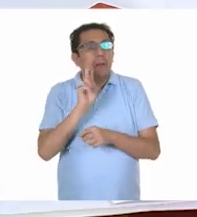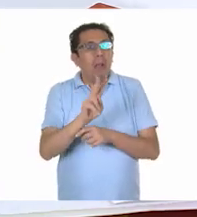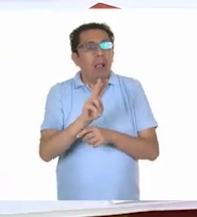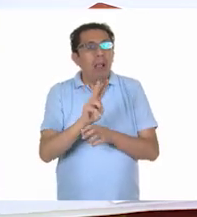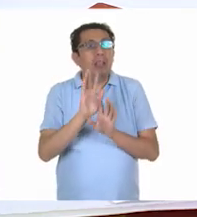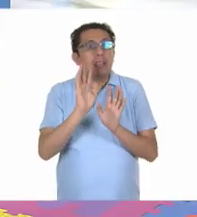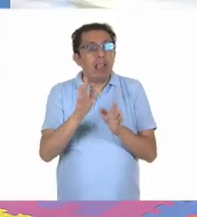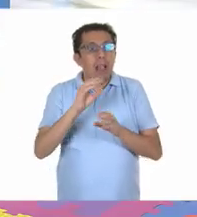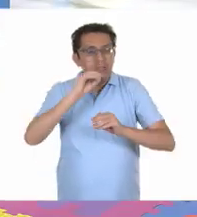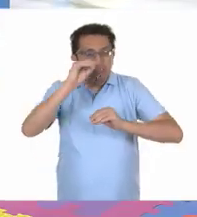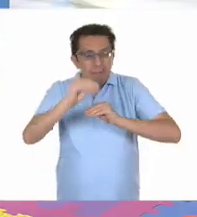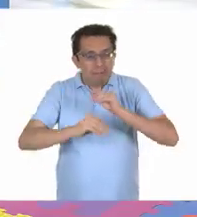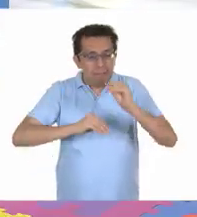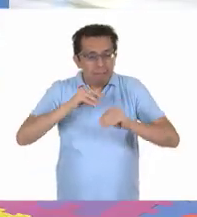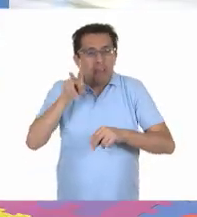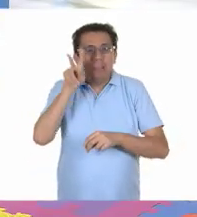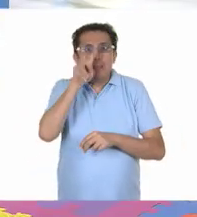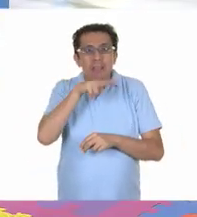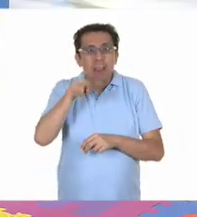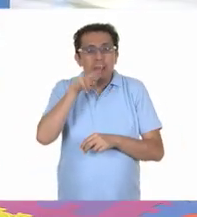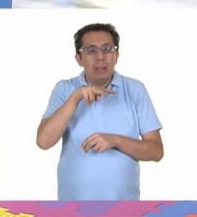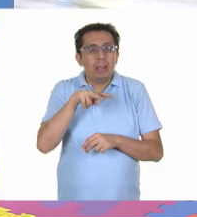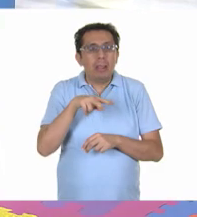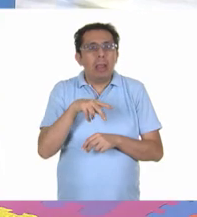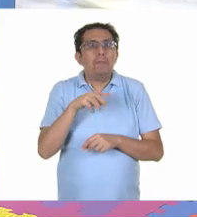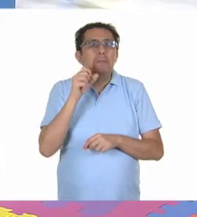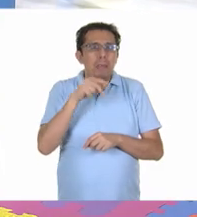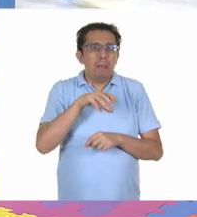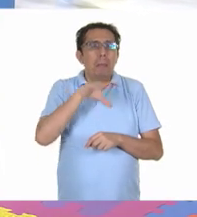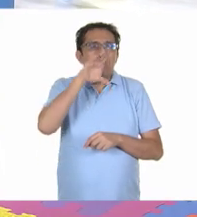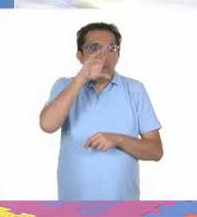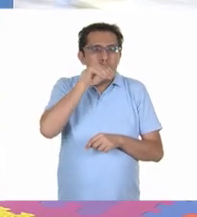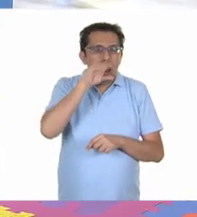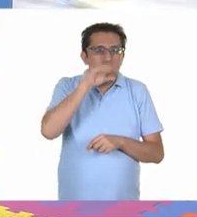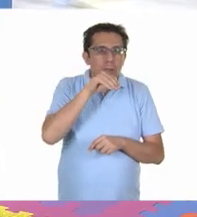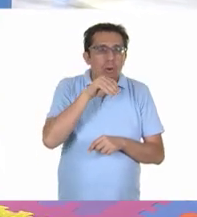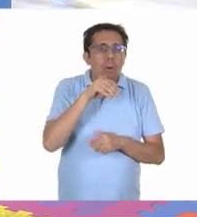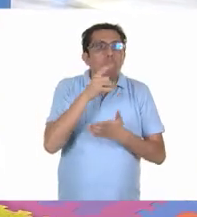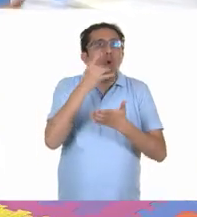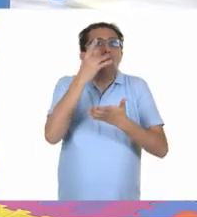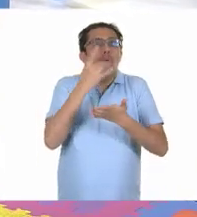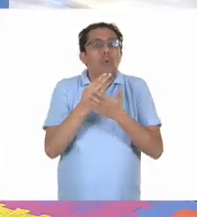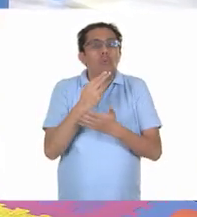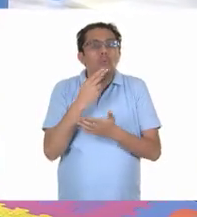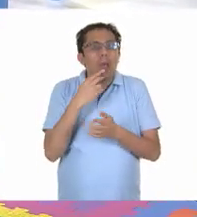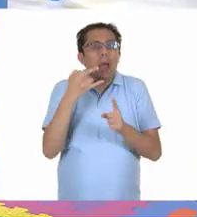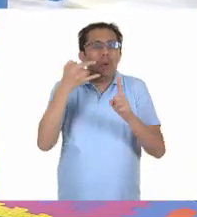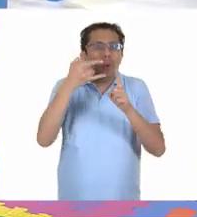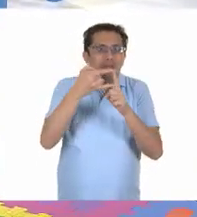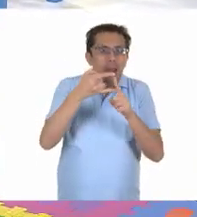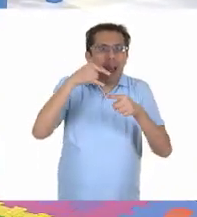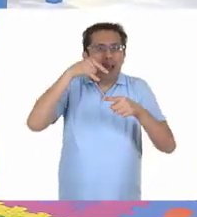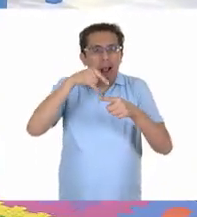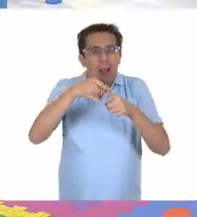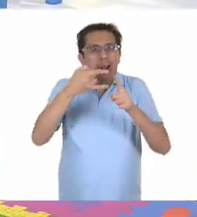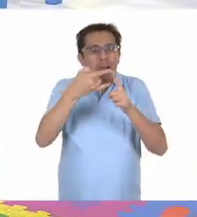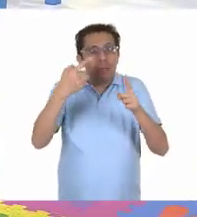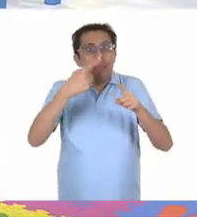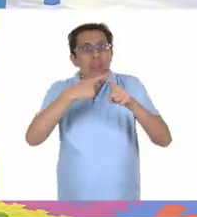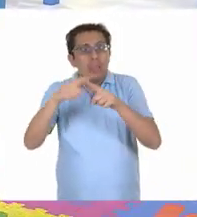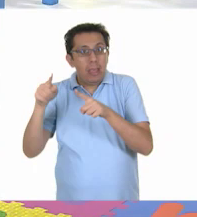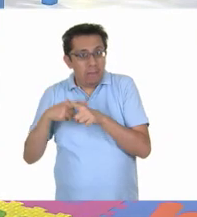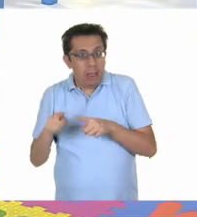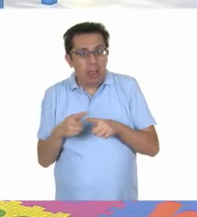¿Qué tal, niñas y niños? Hicimos una serpiente... y un patito, solo con